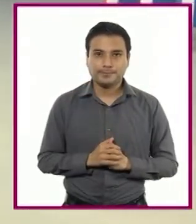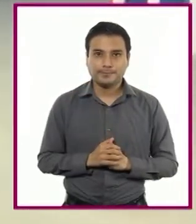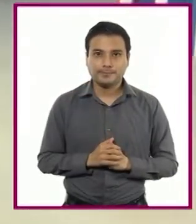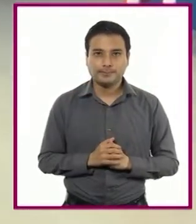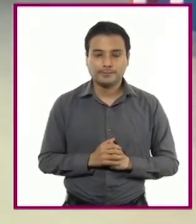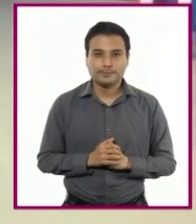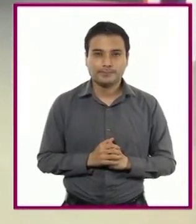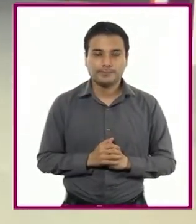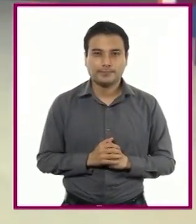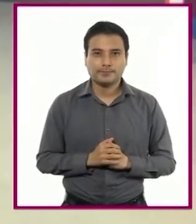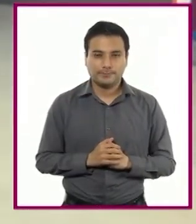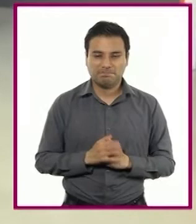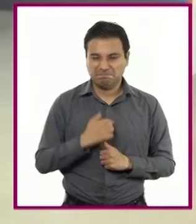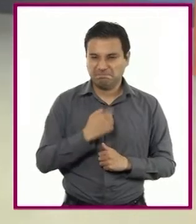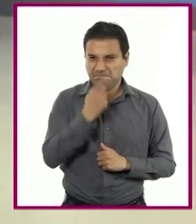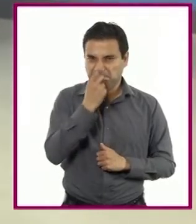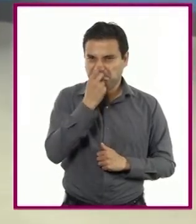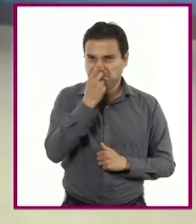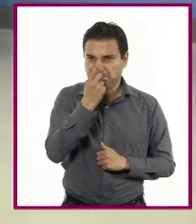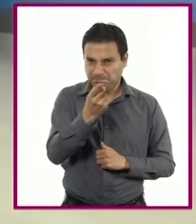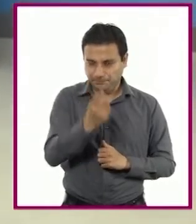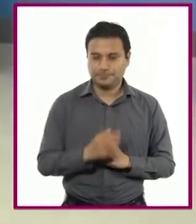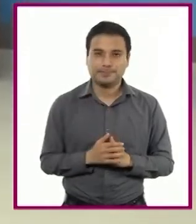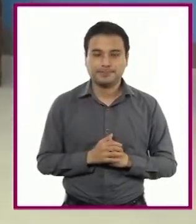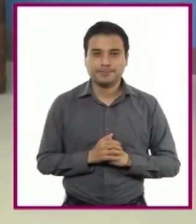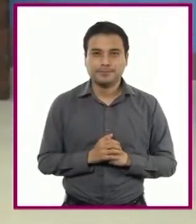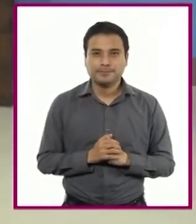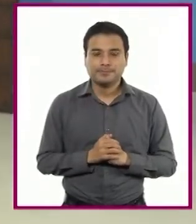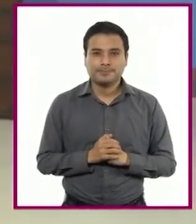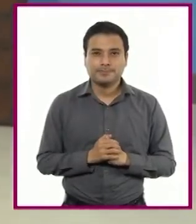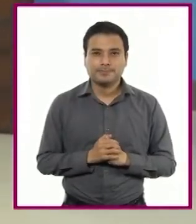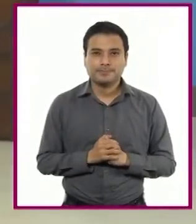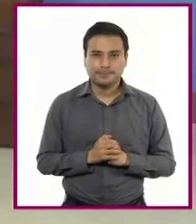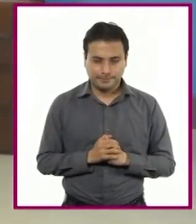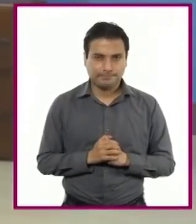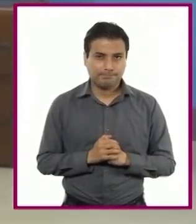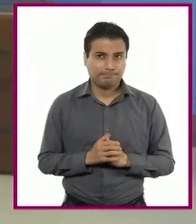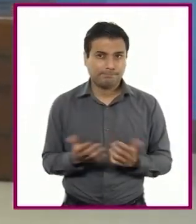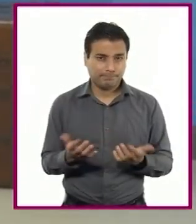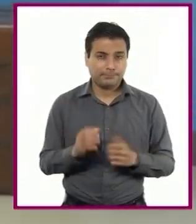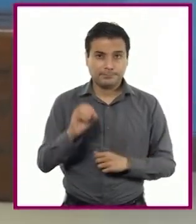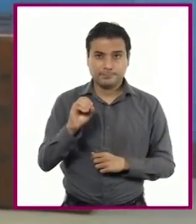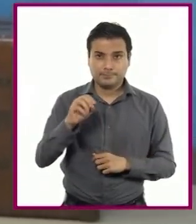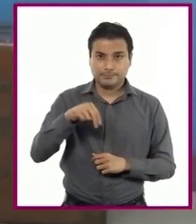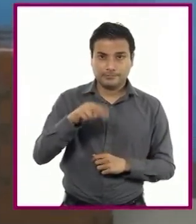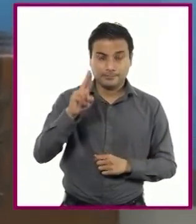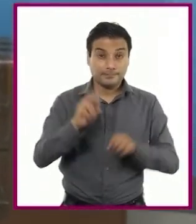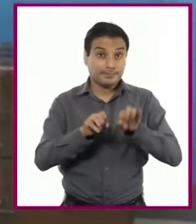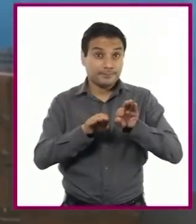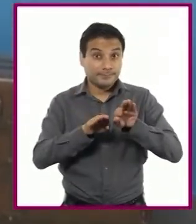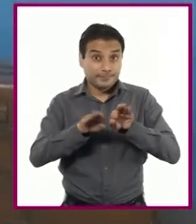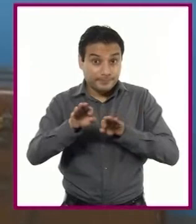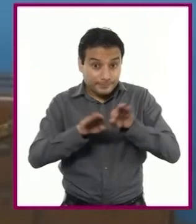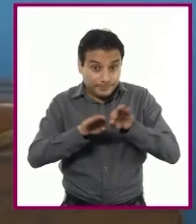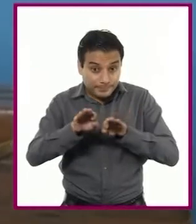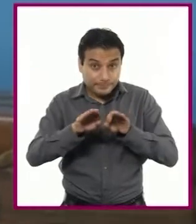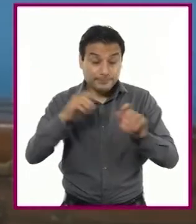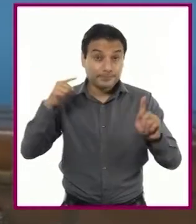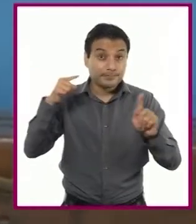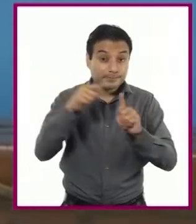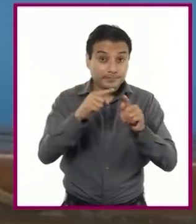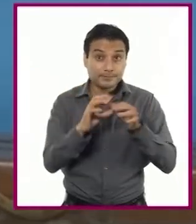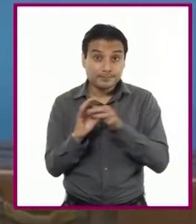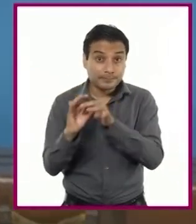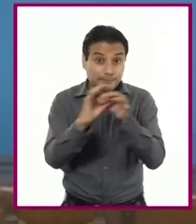Se puede decir que, en lo general, se han cumplido los objetivos de promoción de la solidaridad y la